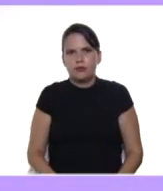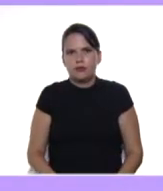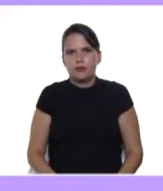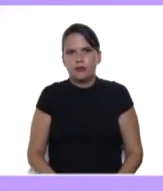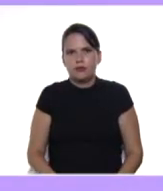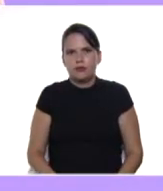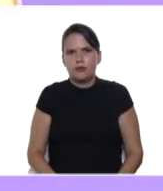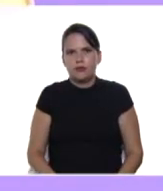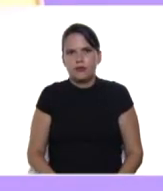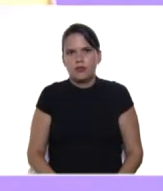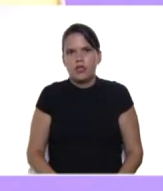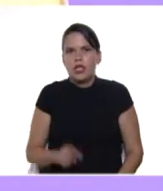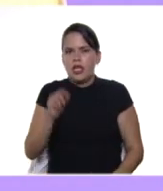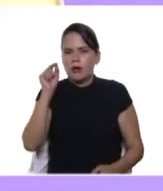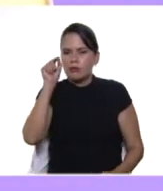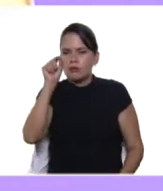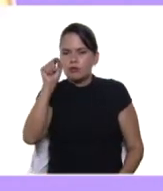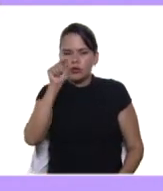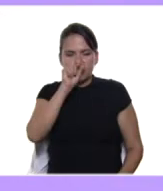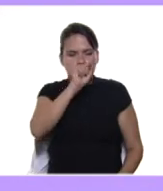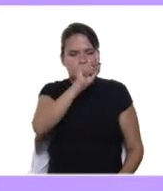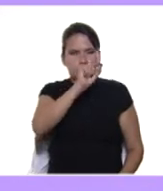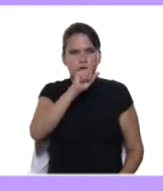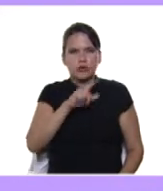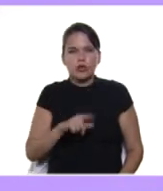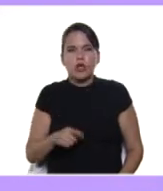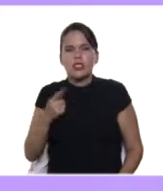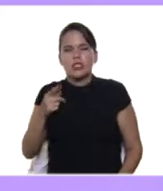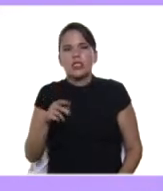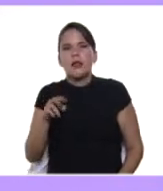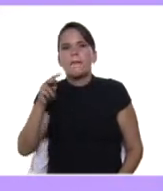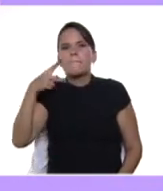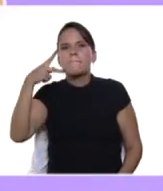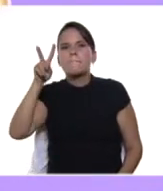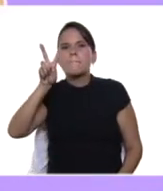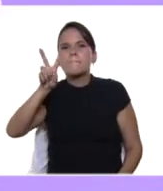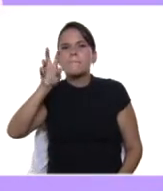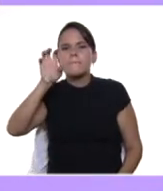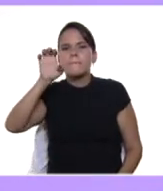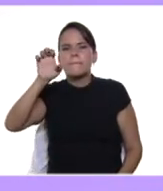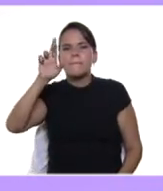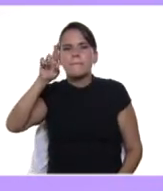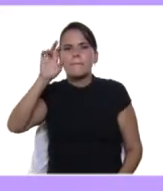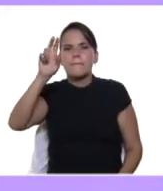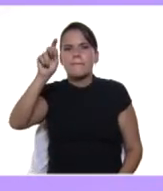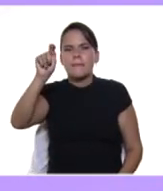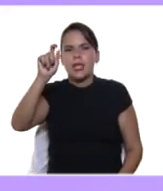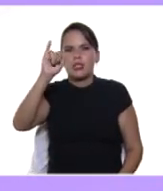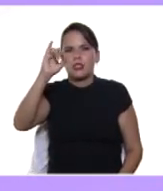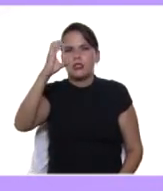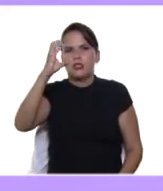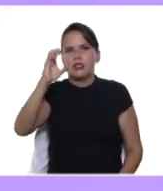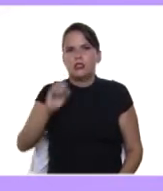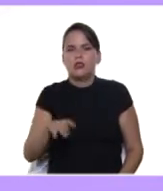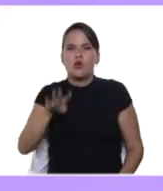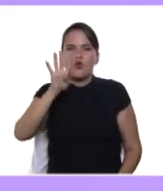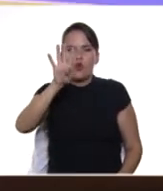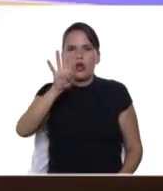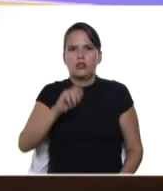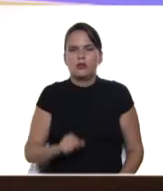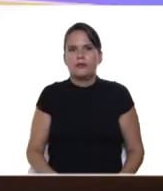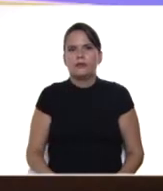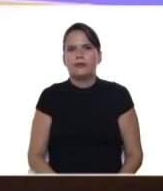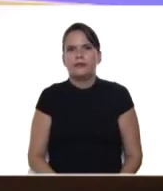Segmento consecutivo, por lo tanto este punto que tenemos acá es el vértice. Tenemos 1, 2, 3 y